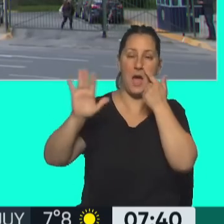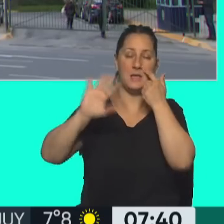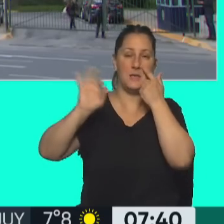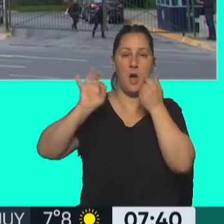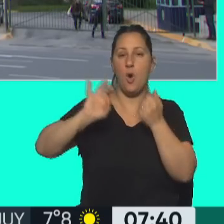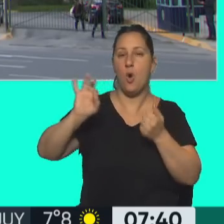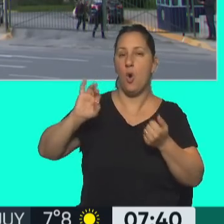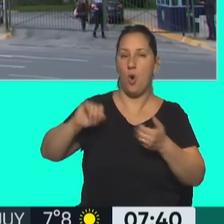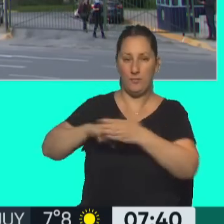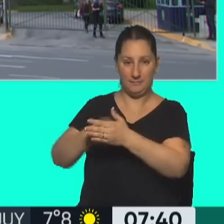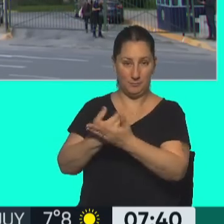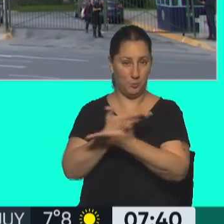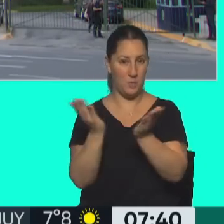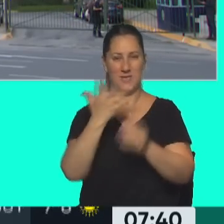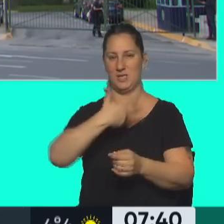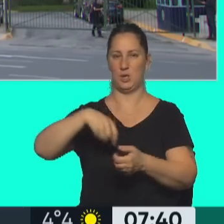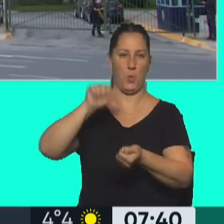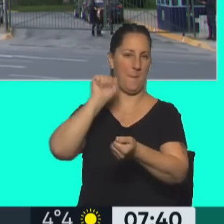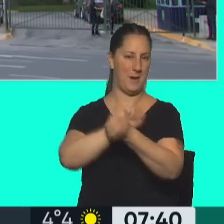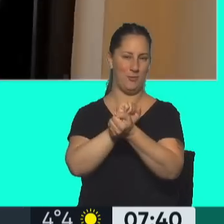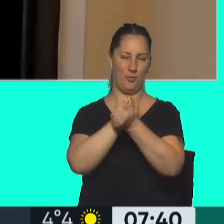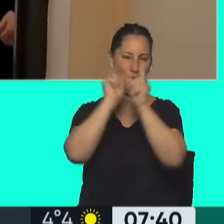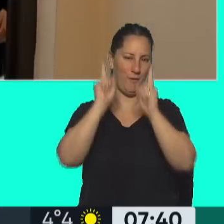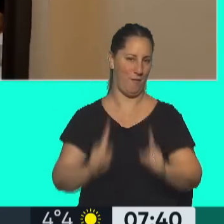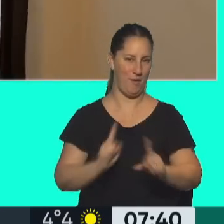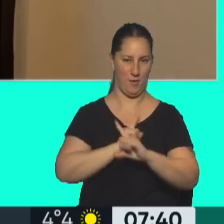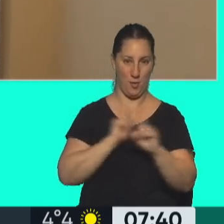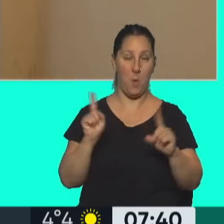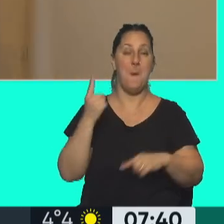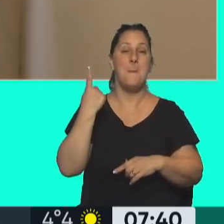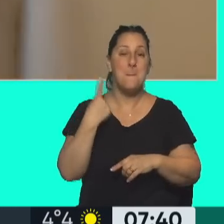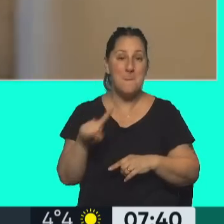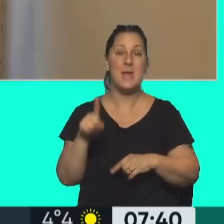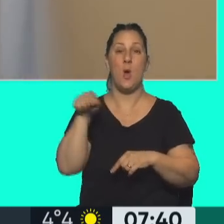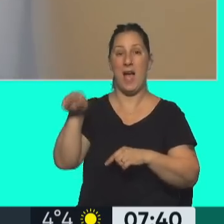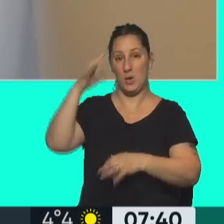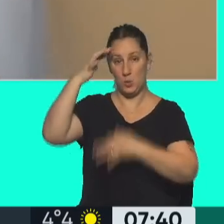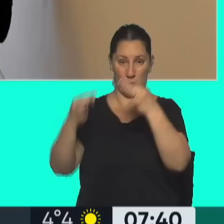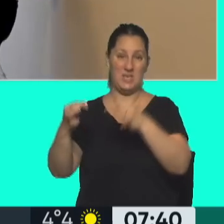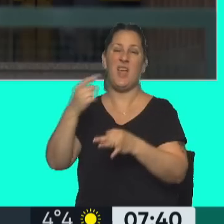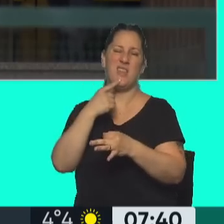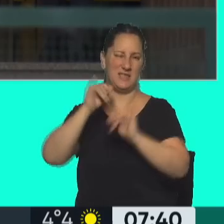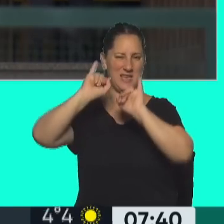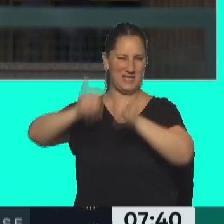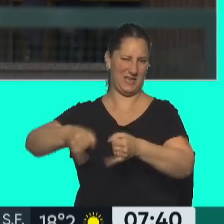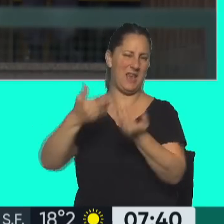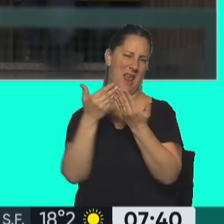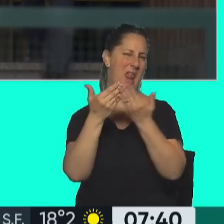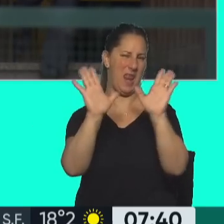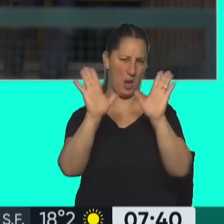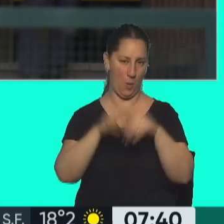intimidación pública, no va a la cárcel, no queda detenido. El tema es que en ese fallo en el que decidieron la